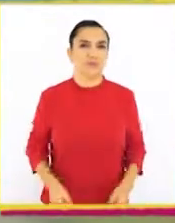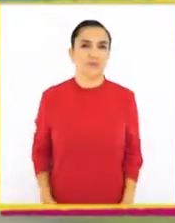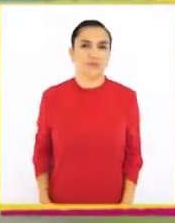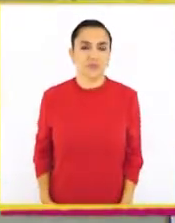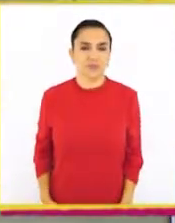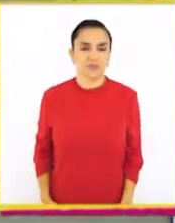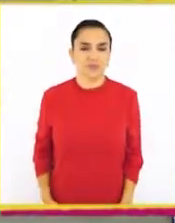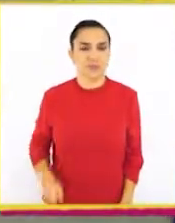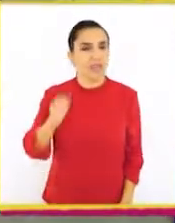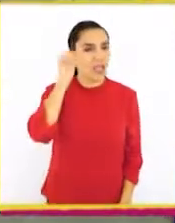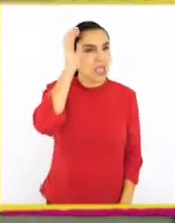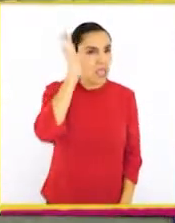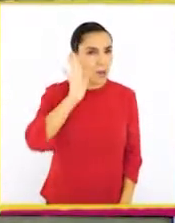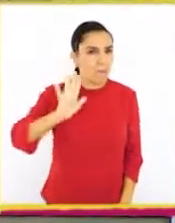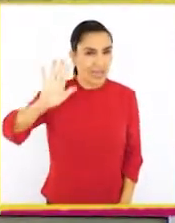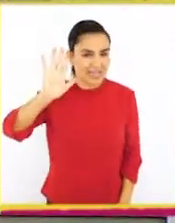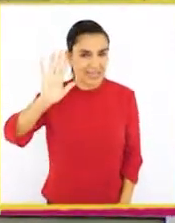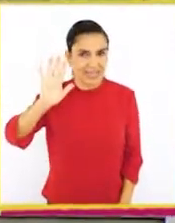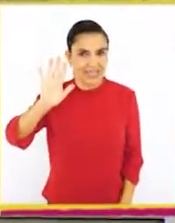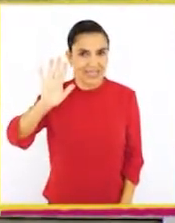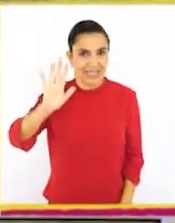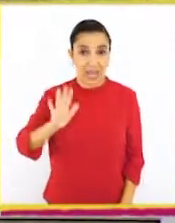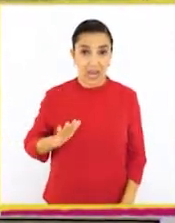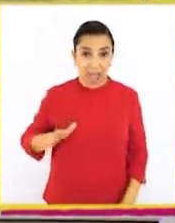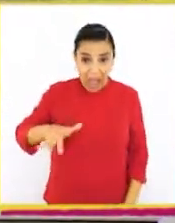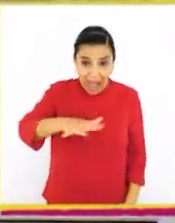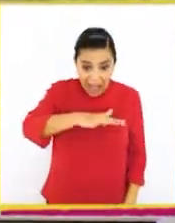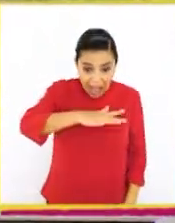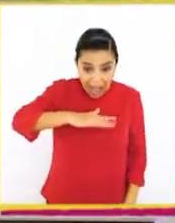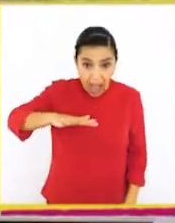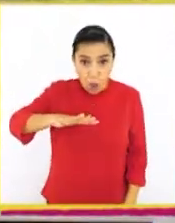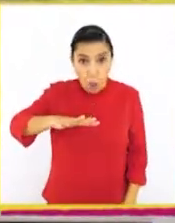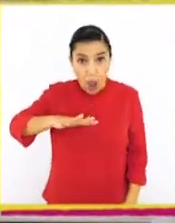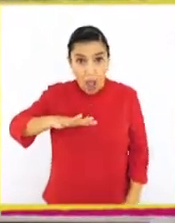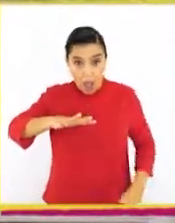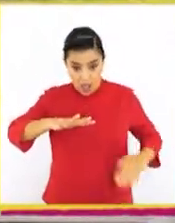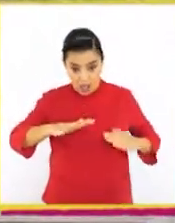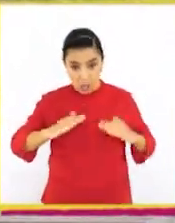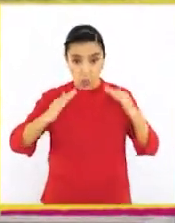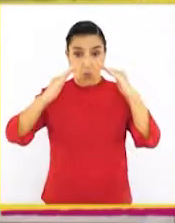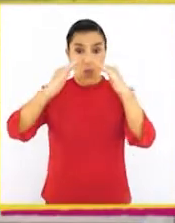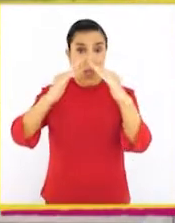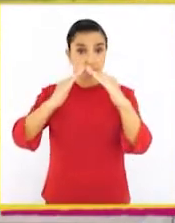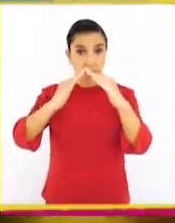pregunto, ¿se imaginan casas sobre el agua?